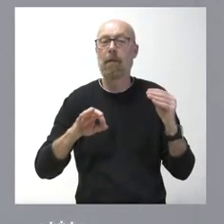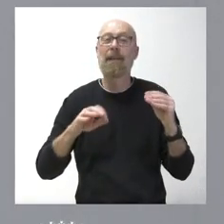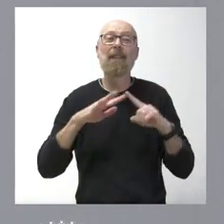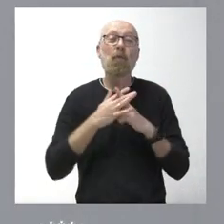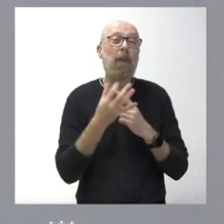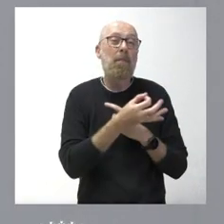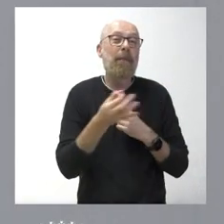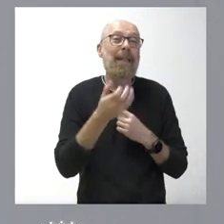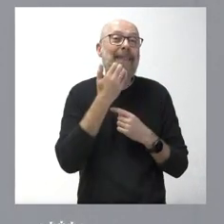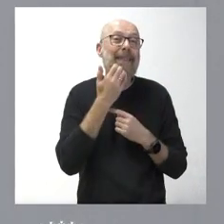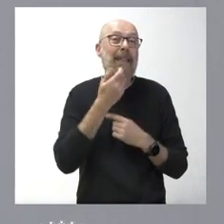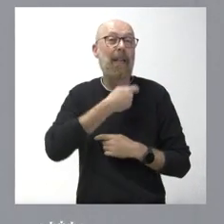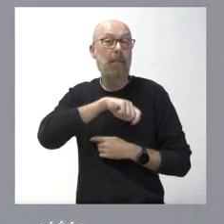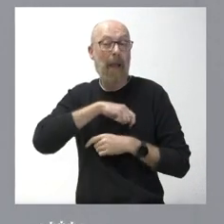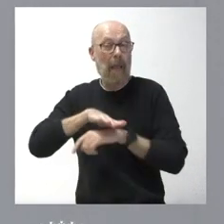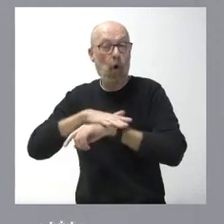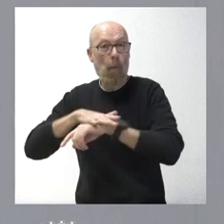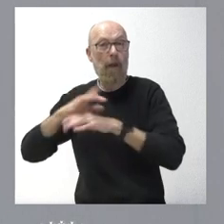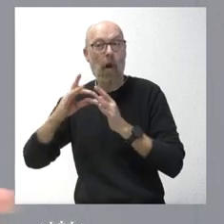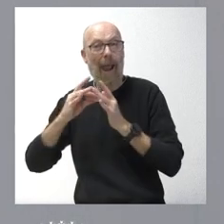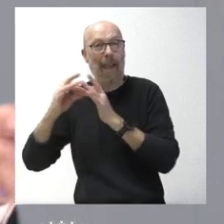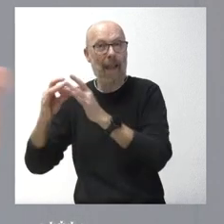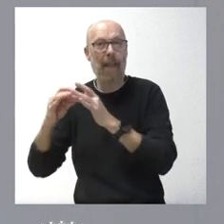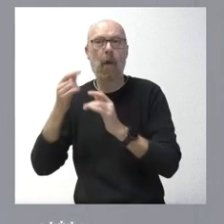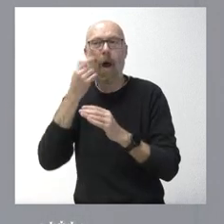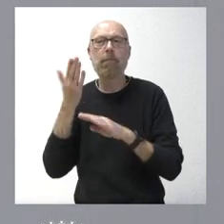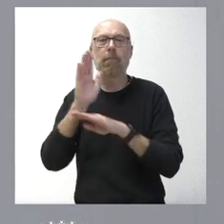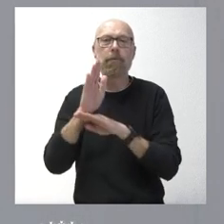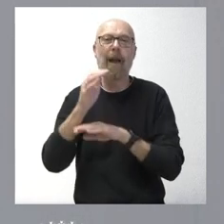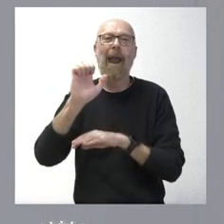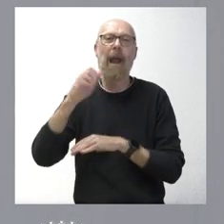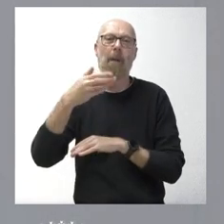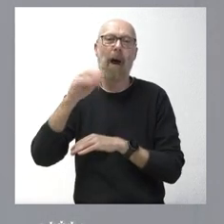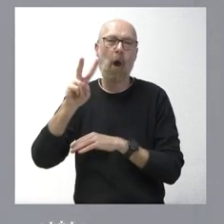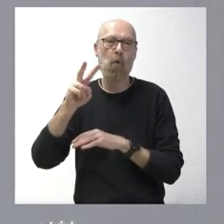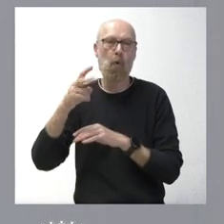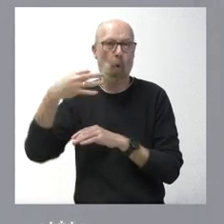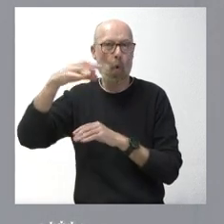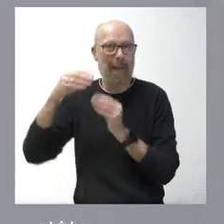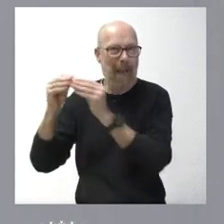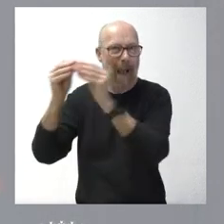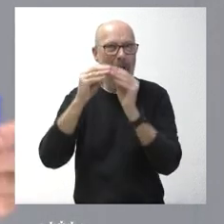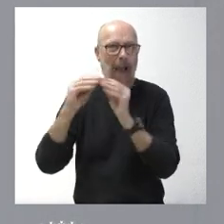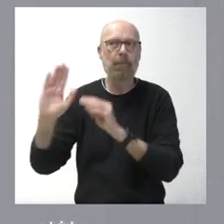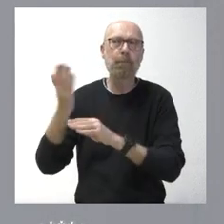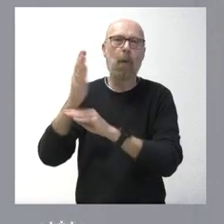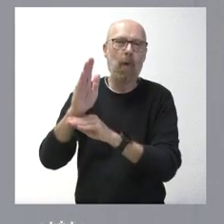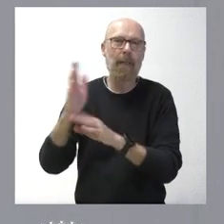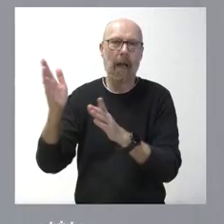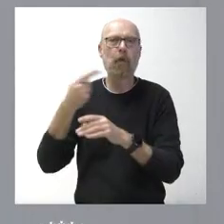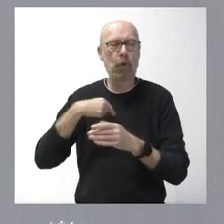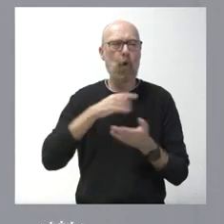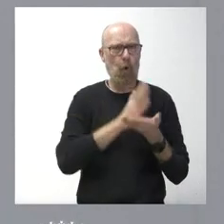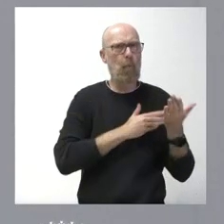de España se hubiera liderado este asunto se hubiera planteado una eau única Esta es una petición que hicimos una gran parte de las comunidades autónomas que en su momento era